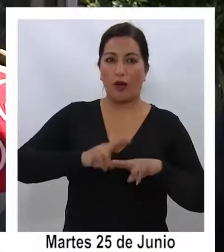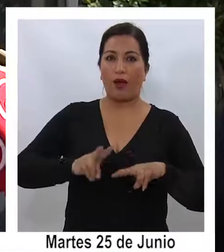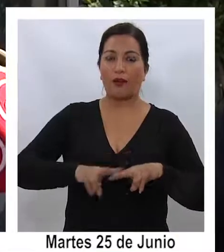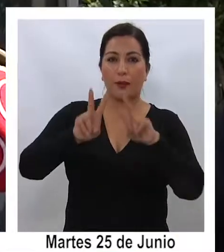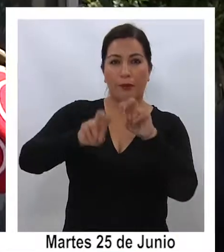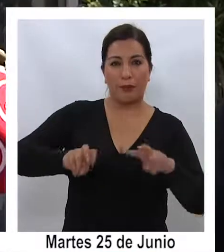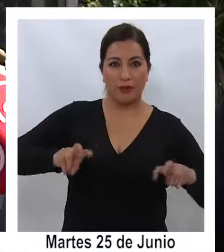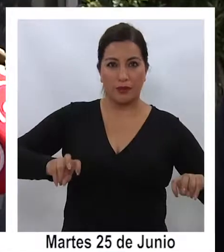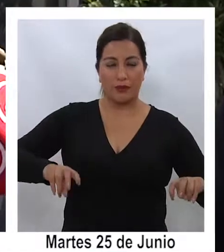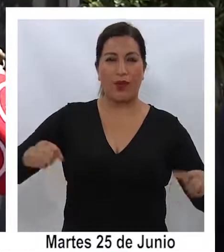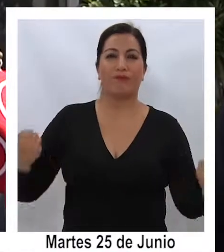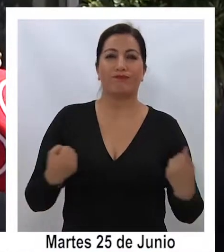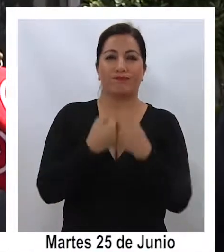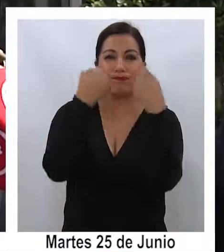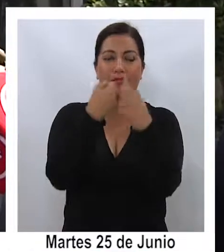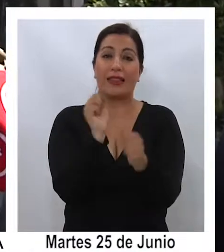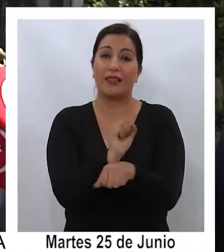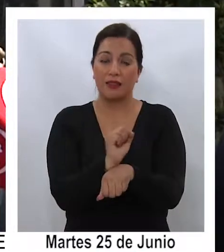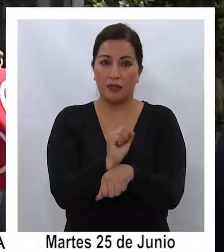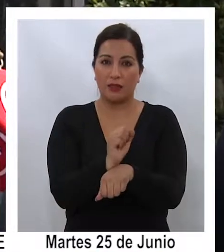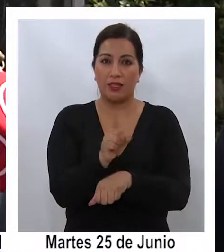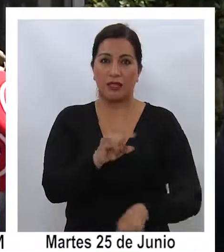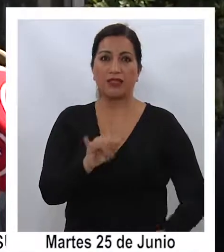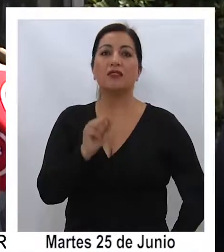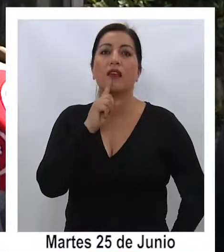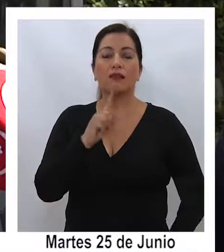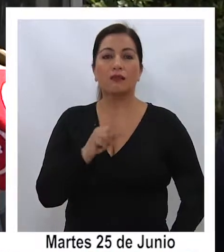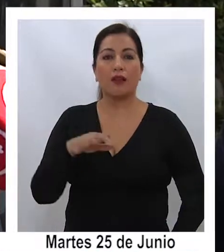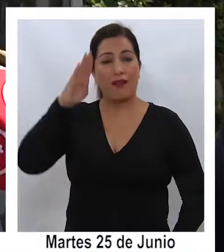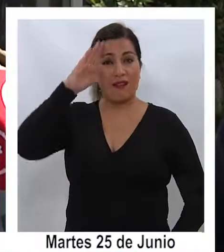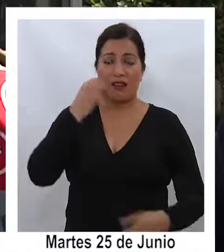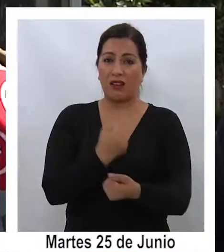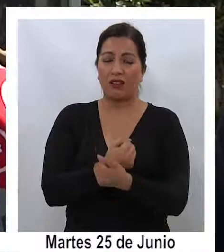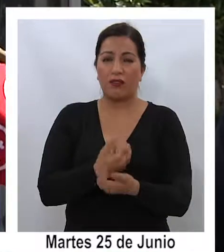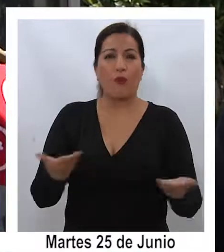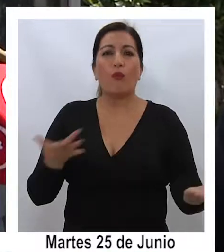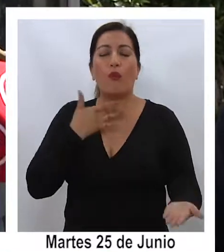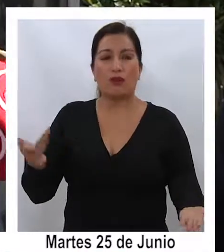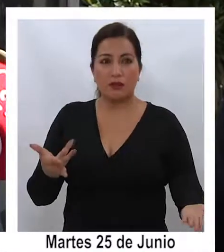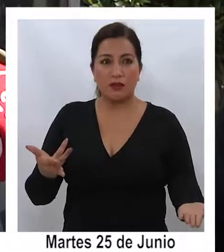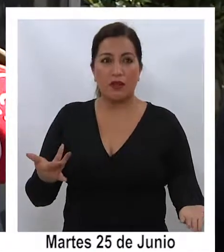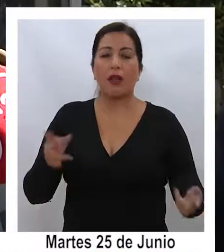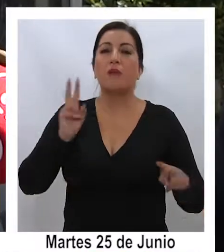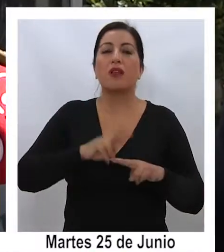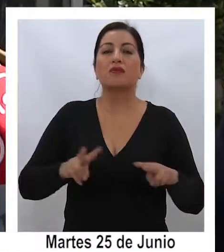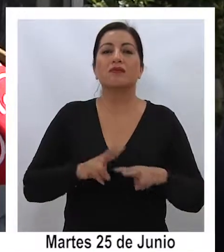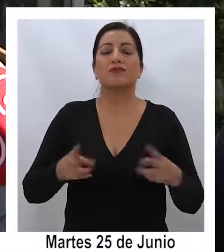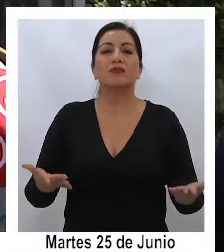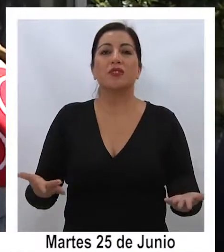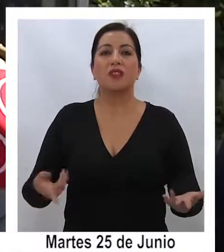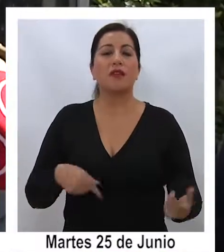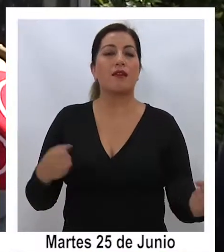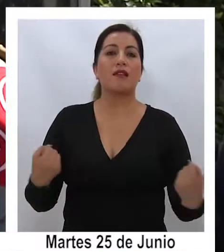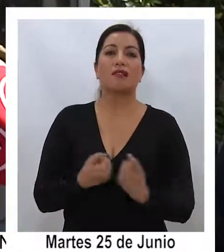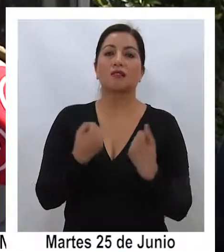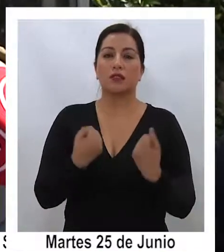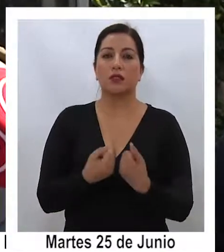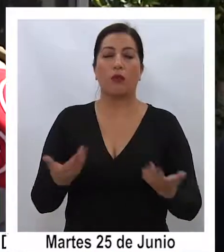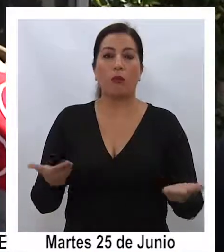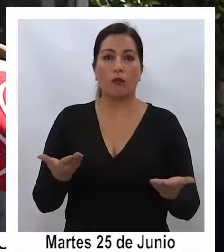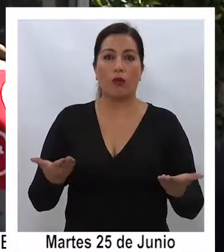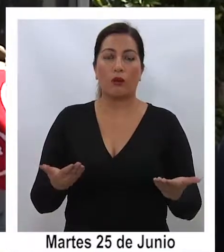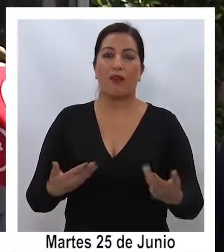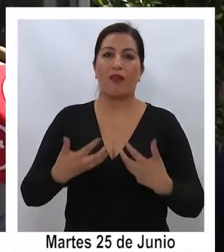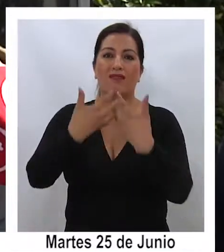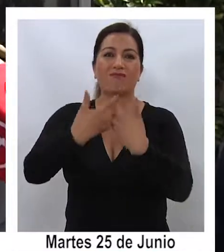sección de investigación del accidente del tránsito, CIAT de Carabineros, están orientados directamente a establecer las causas, tanto viales como